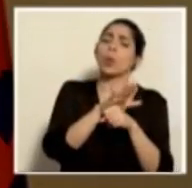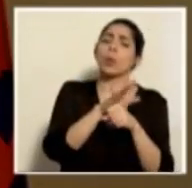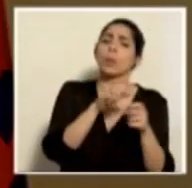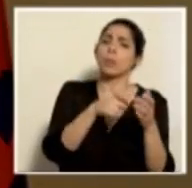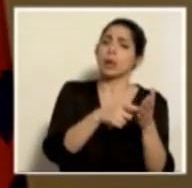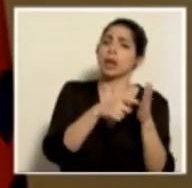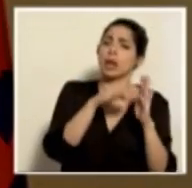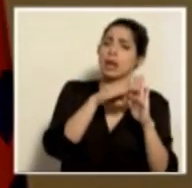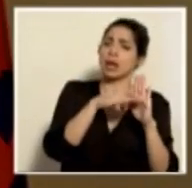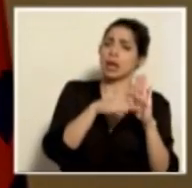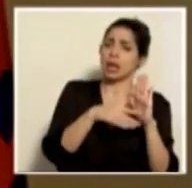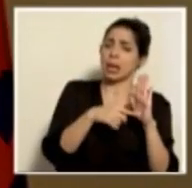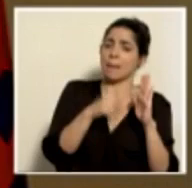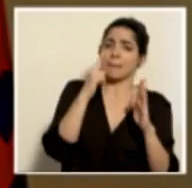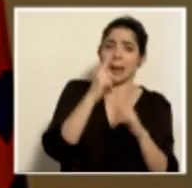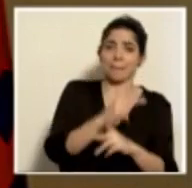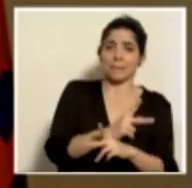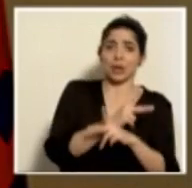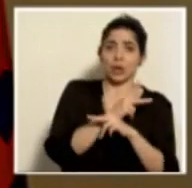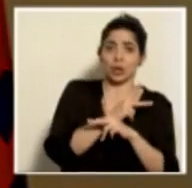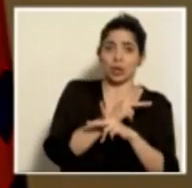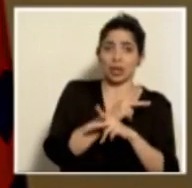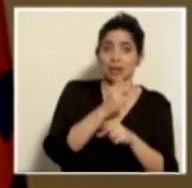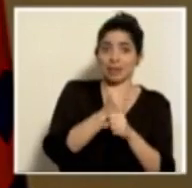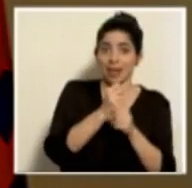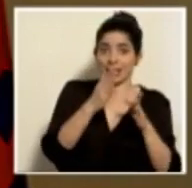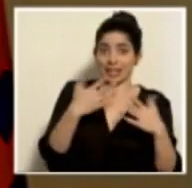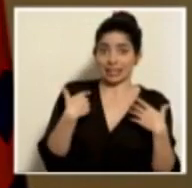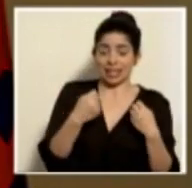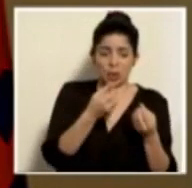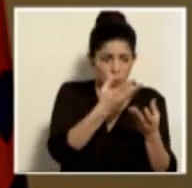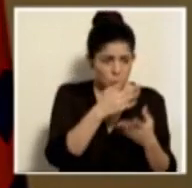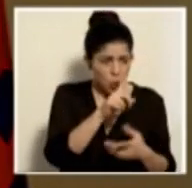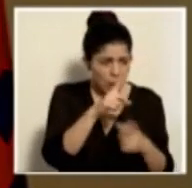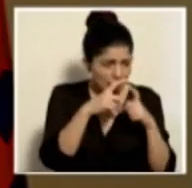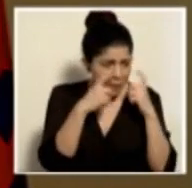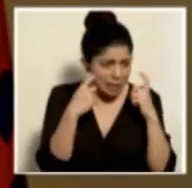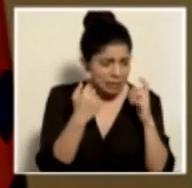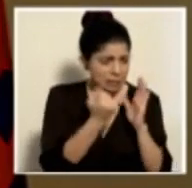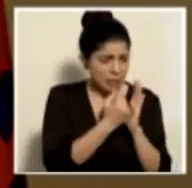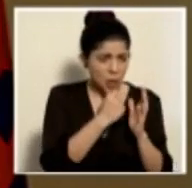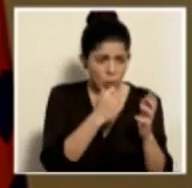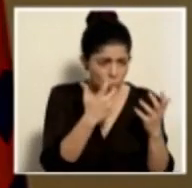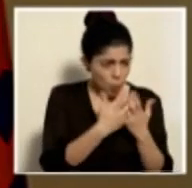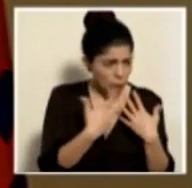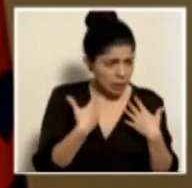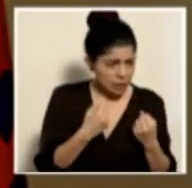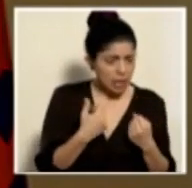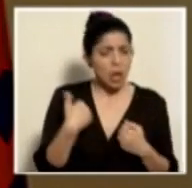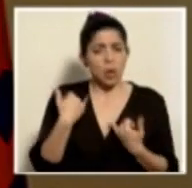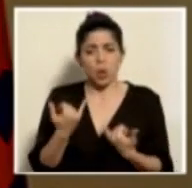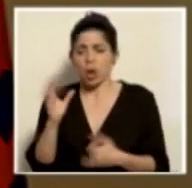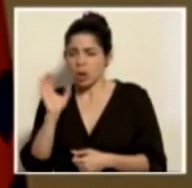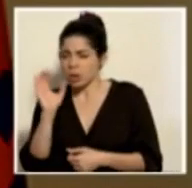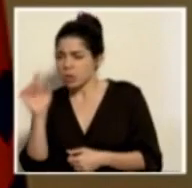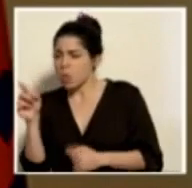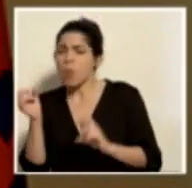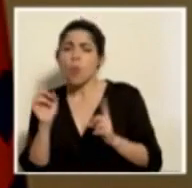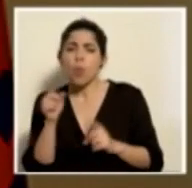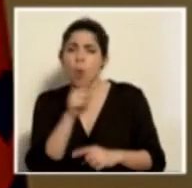especificaciones de protección del personal de salud. Dicho eso, también quisiera decir